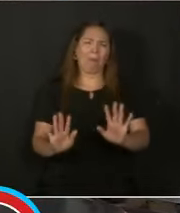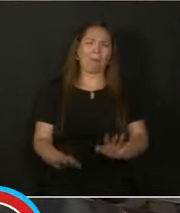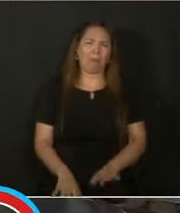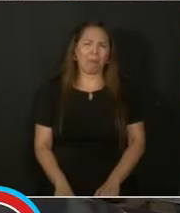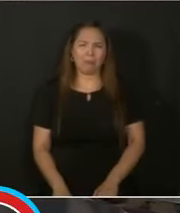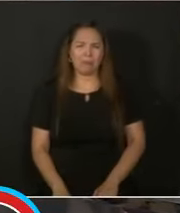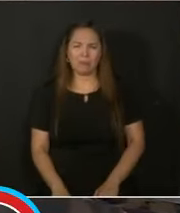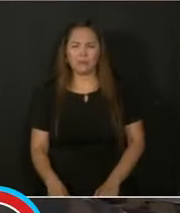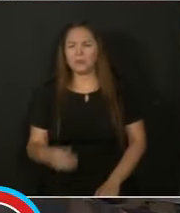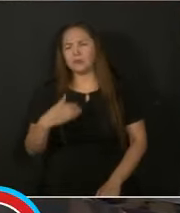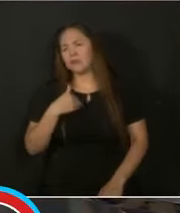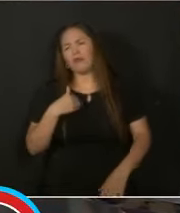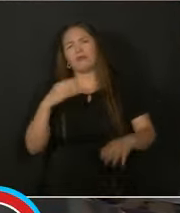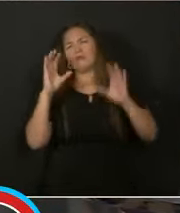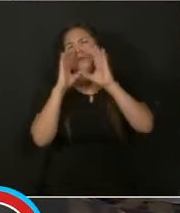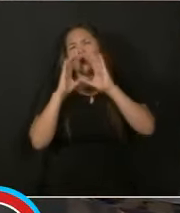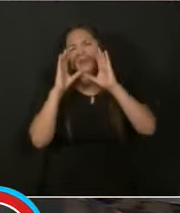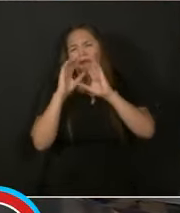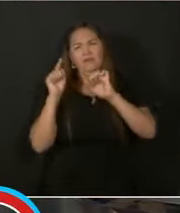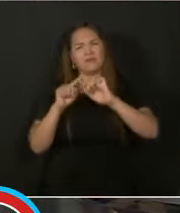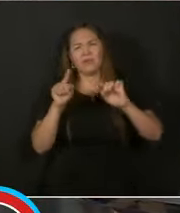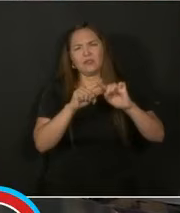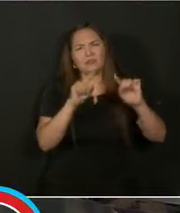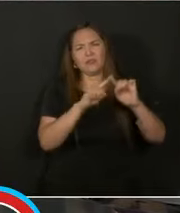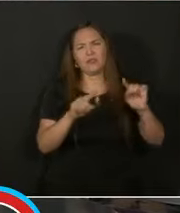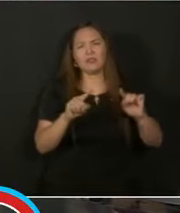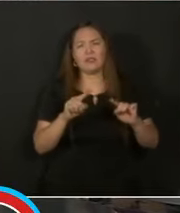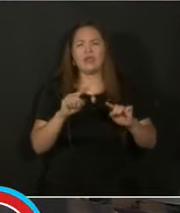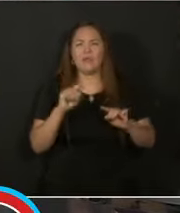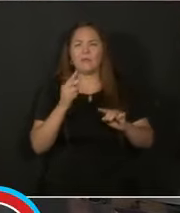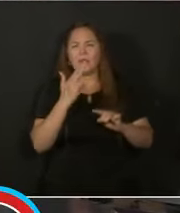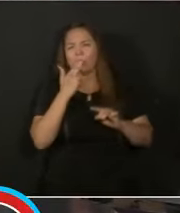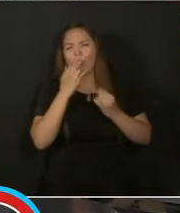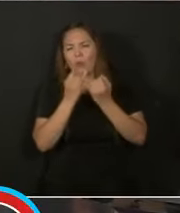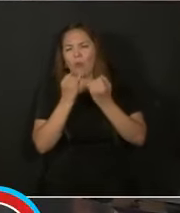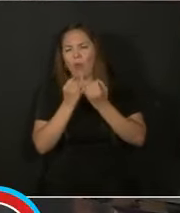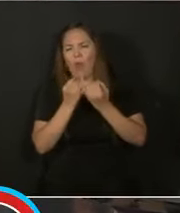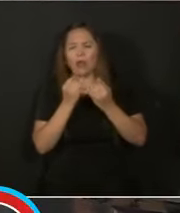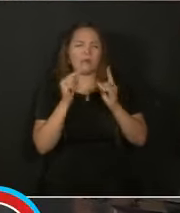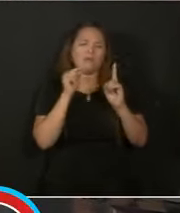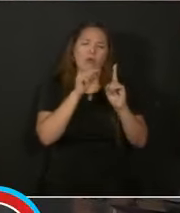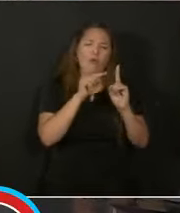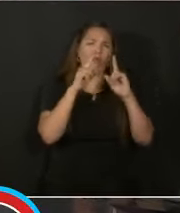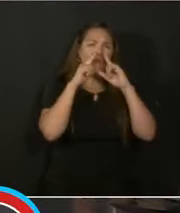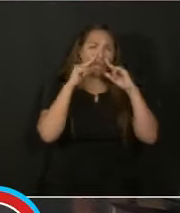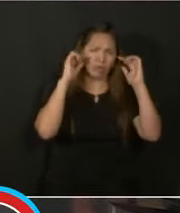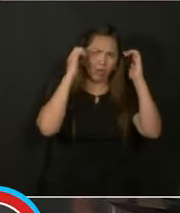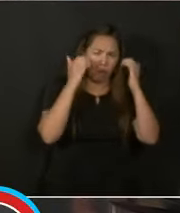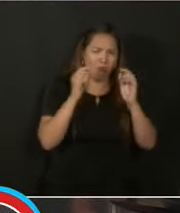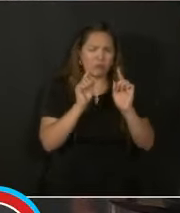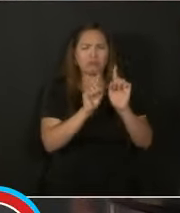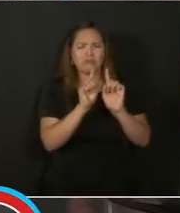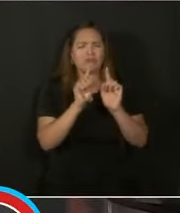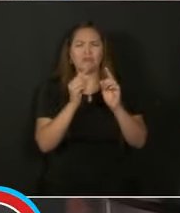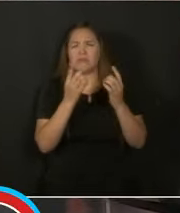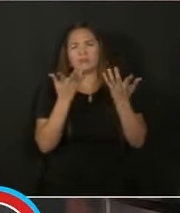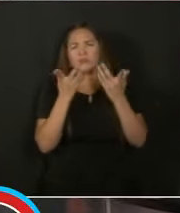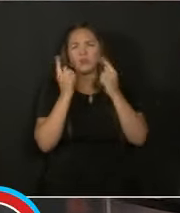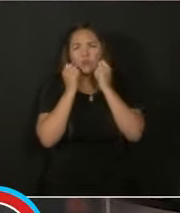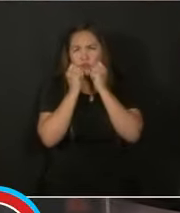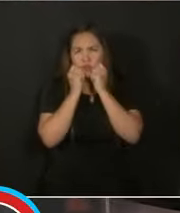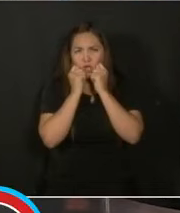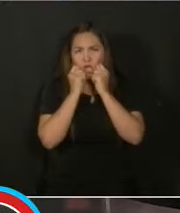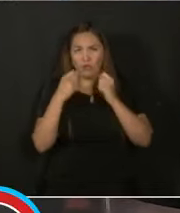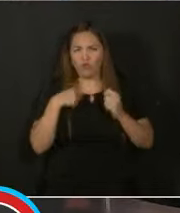encantada mente sólo los ojos y ramón ayala llega el momento porque no no me separé